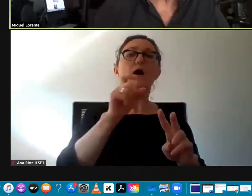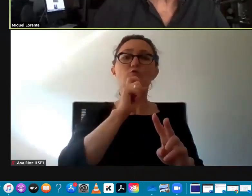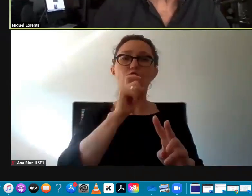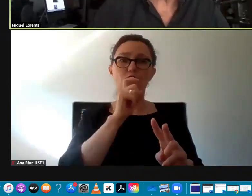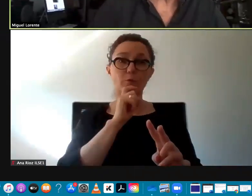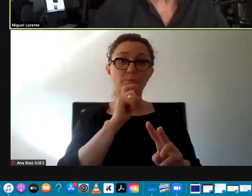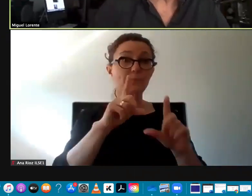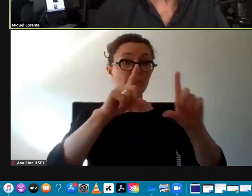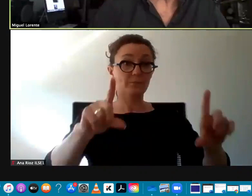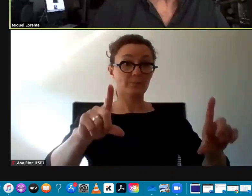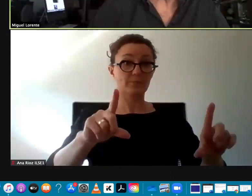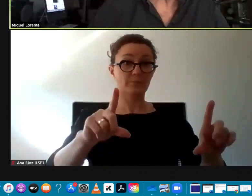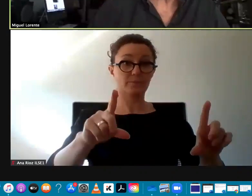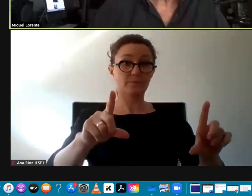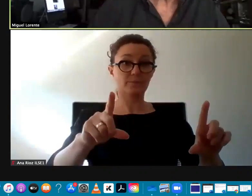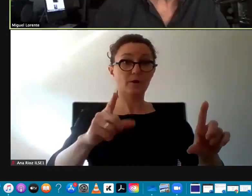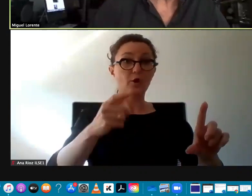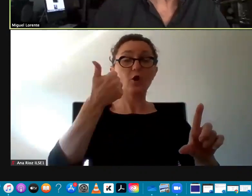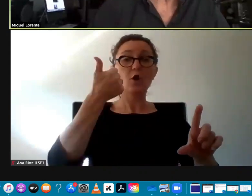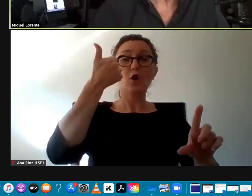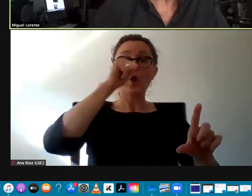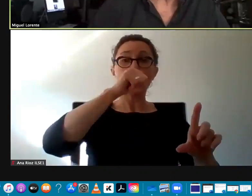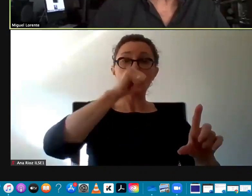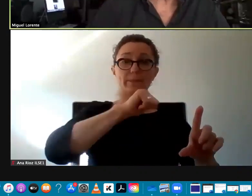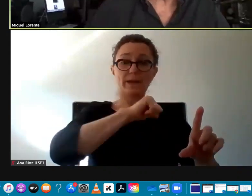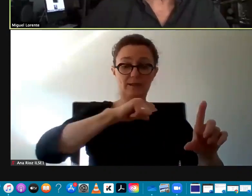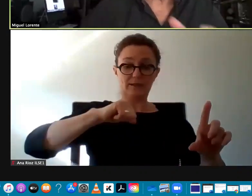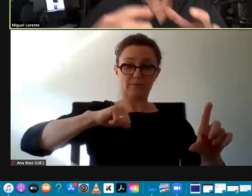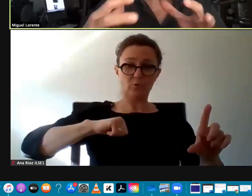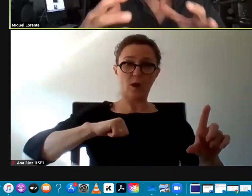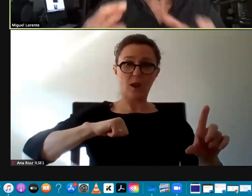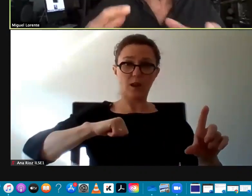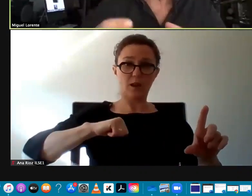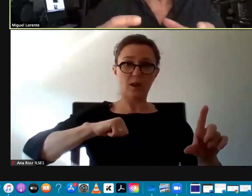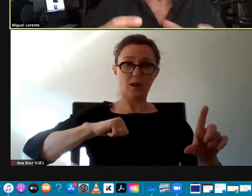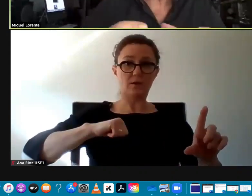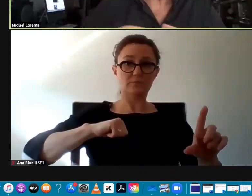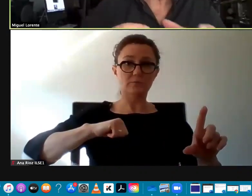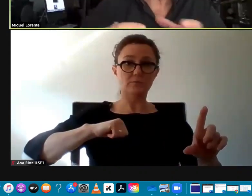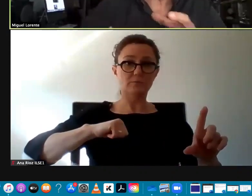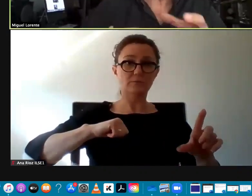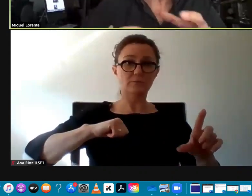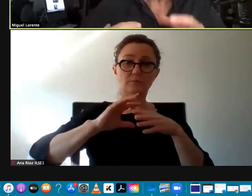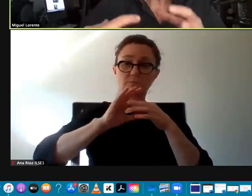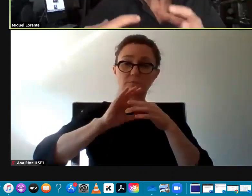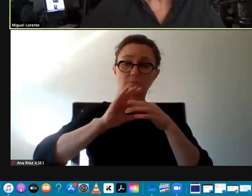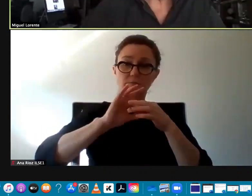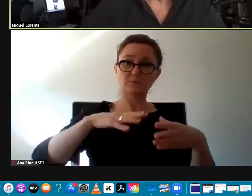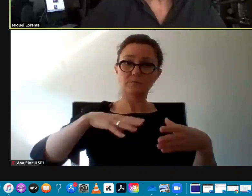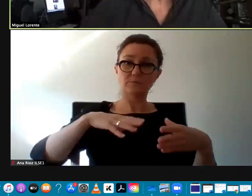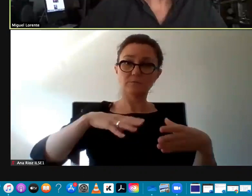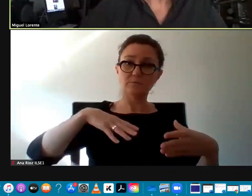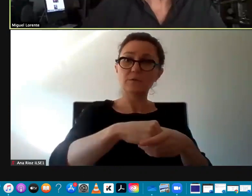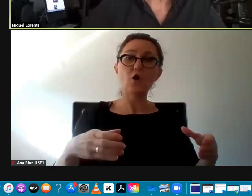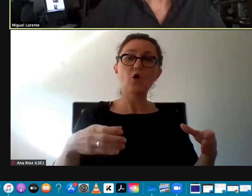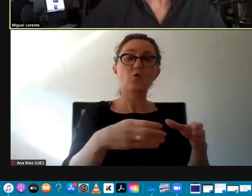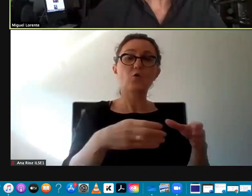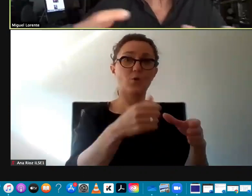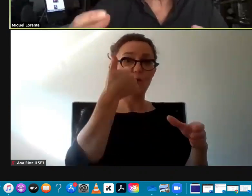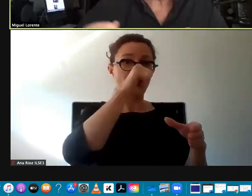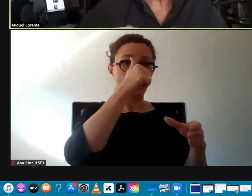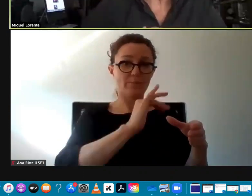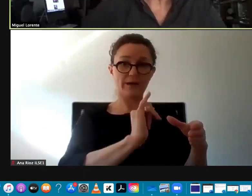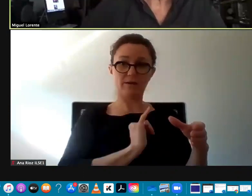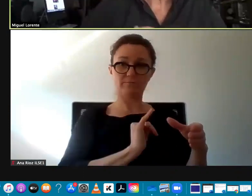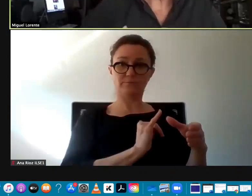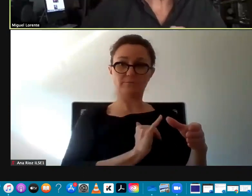la posición del hombre individual viene marcada por su pertenencia al grupo de hombres, porque al final ser hombre, con